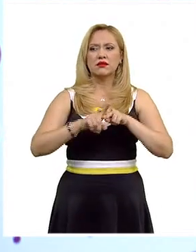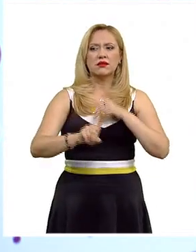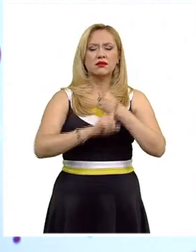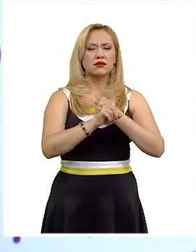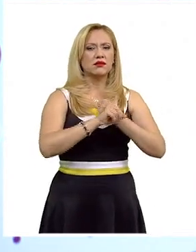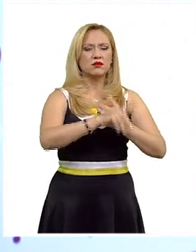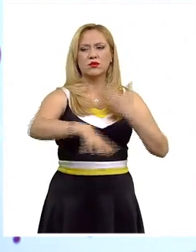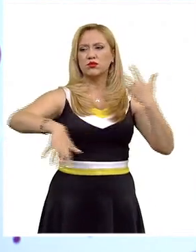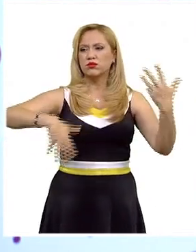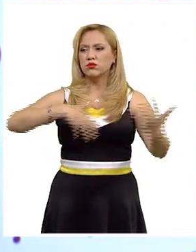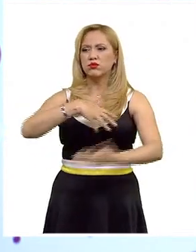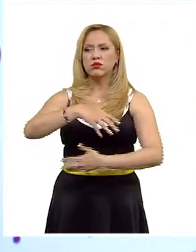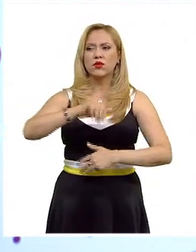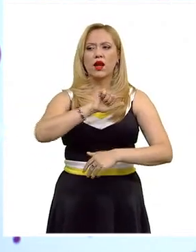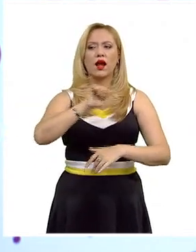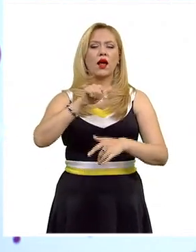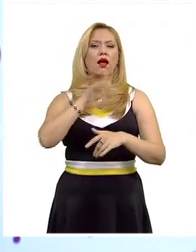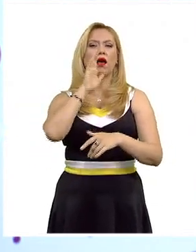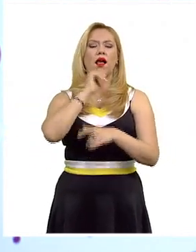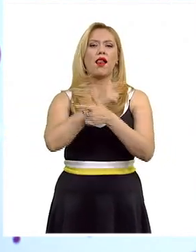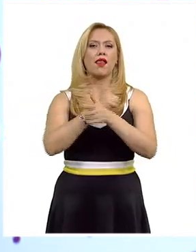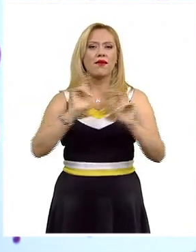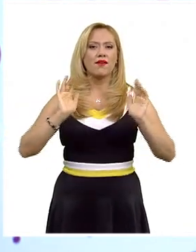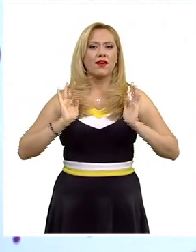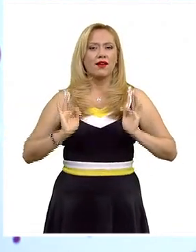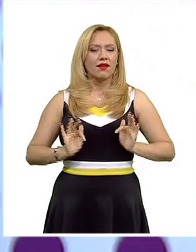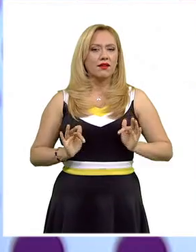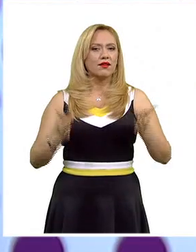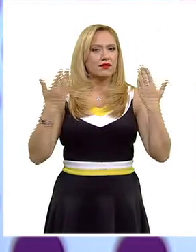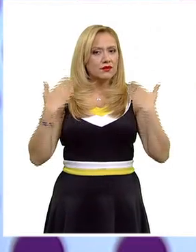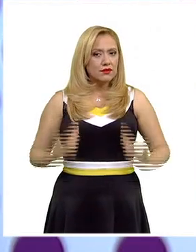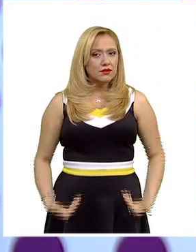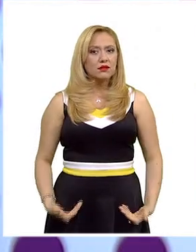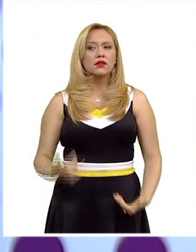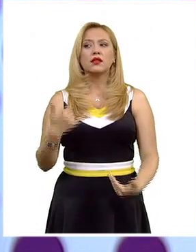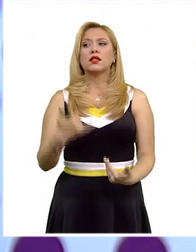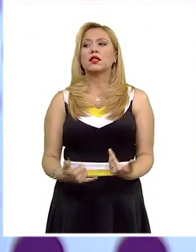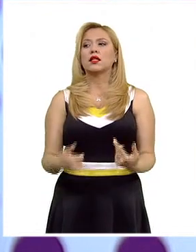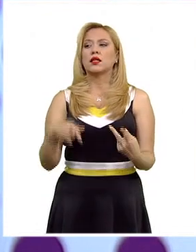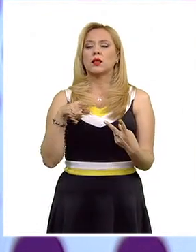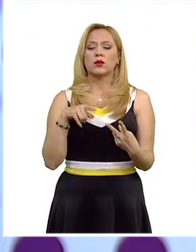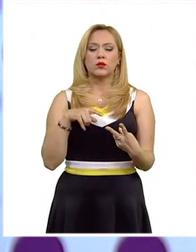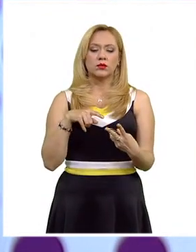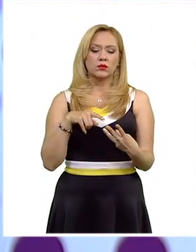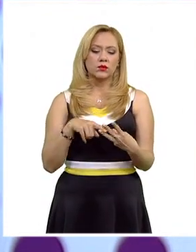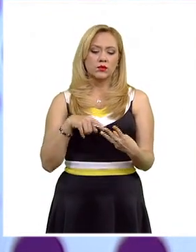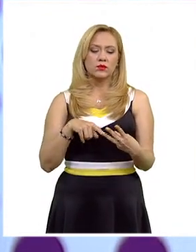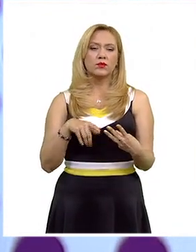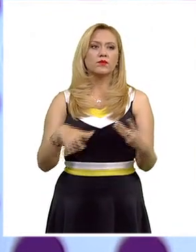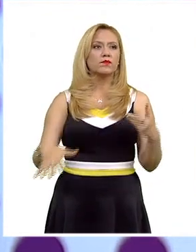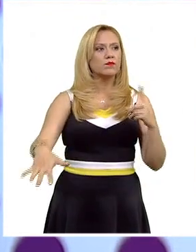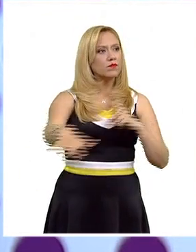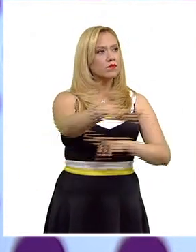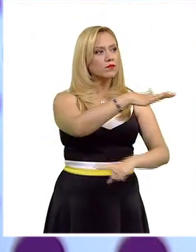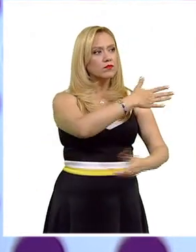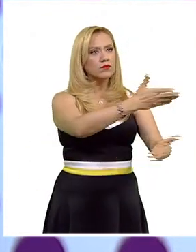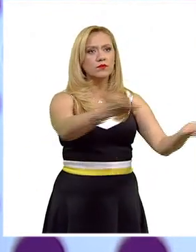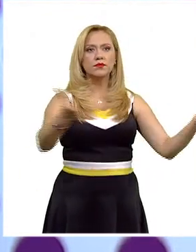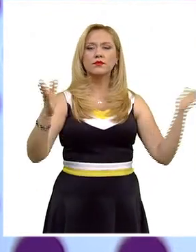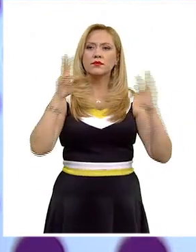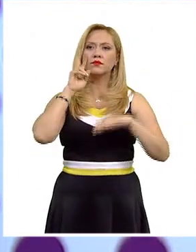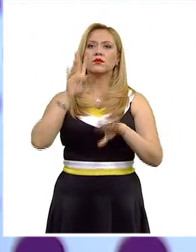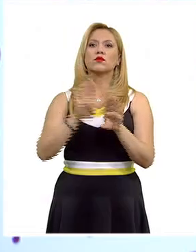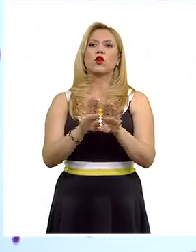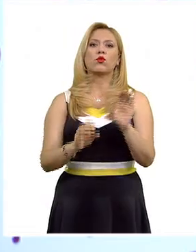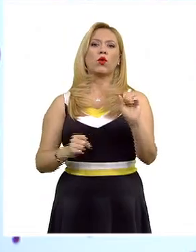de lesión en la libertad, en la seguridad, en la dignidad, y también un elemento contextual que mira las relaciones de